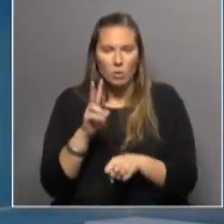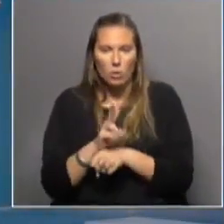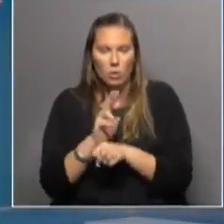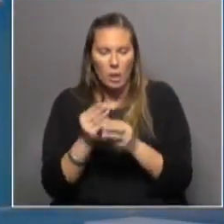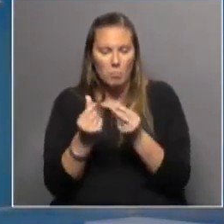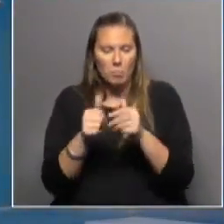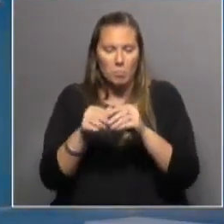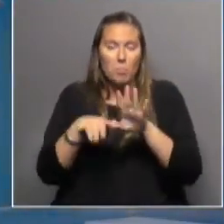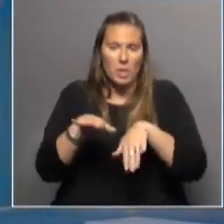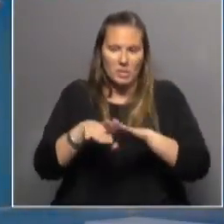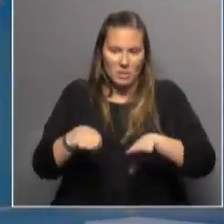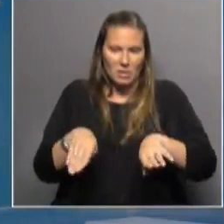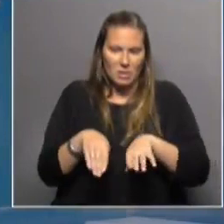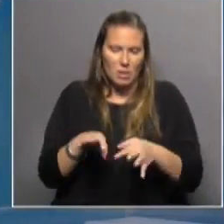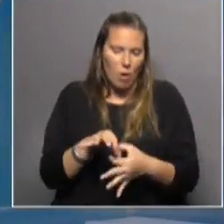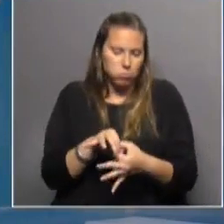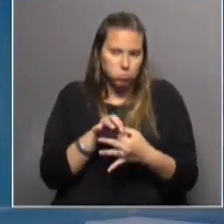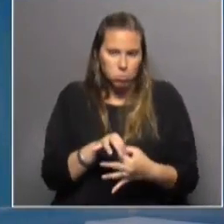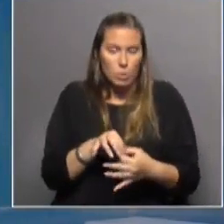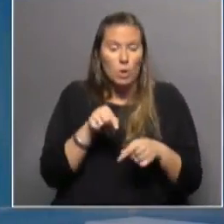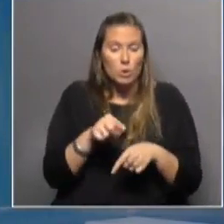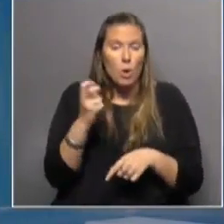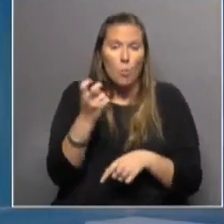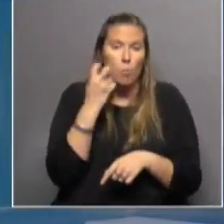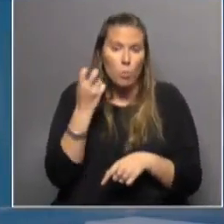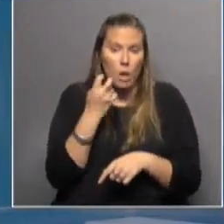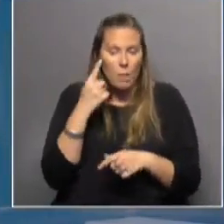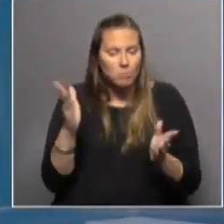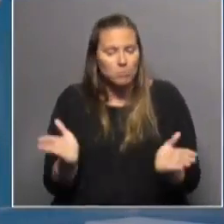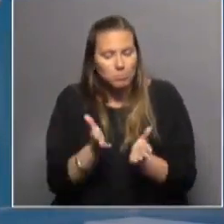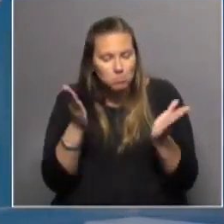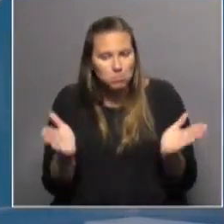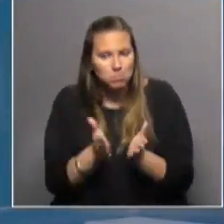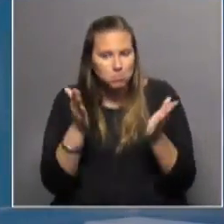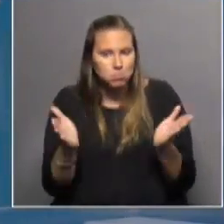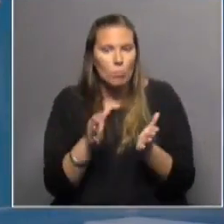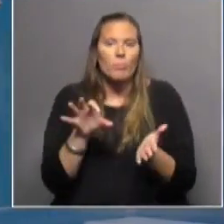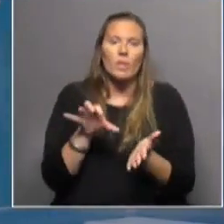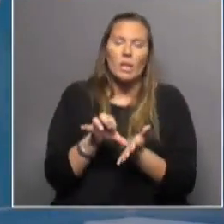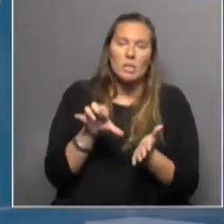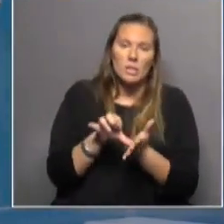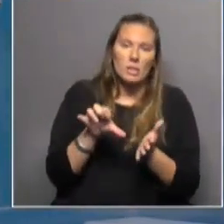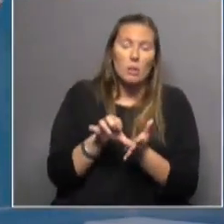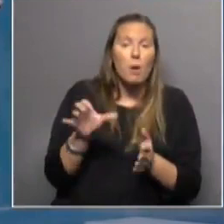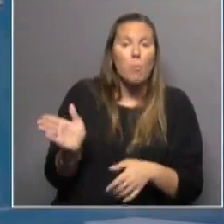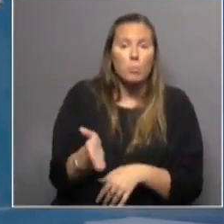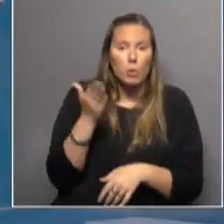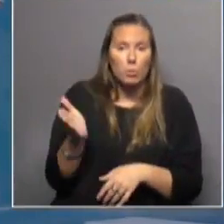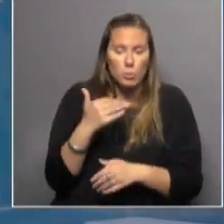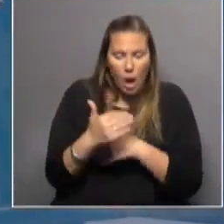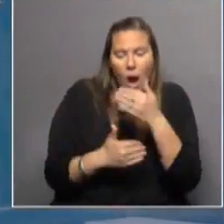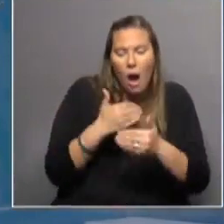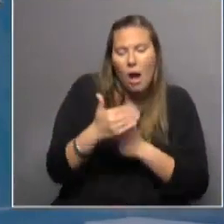que es lo que intenta ir promoviendo sistemas de producción que vayan